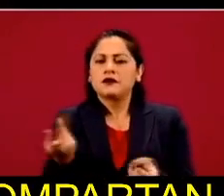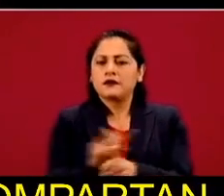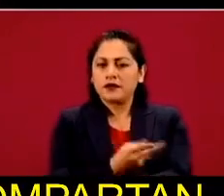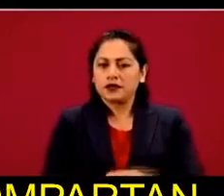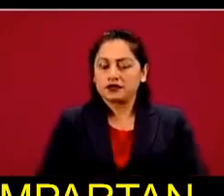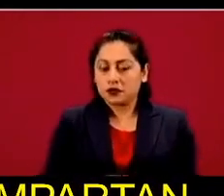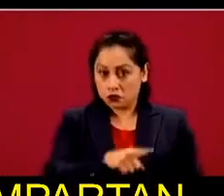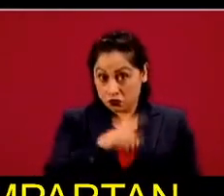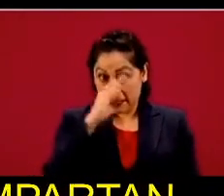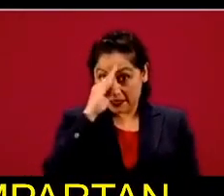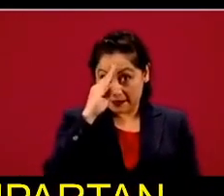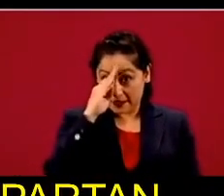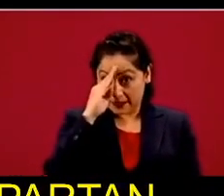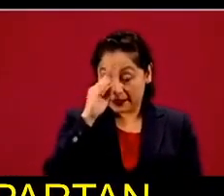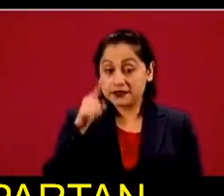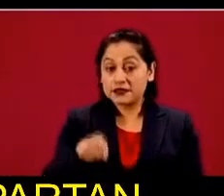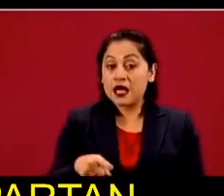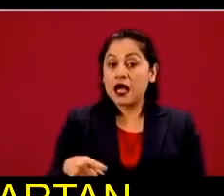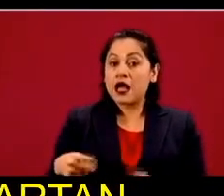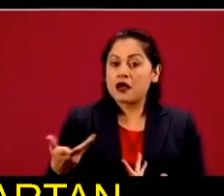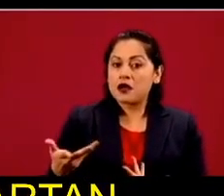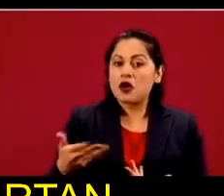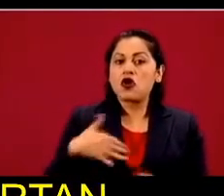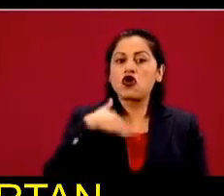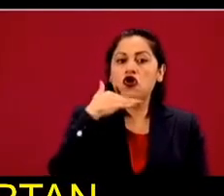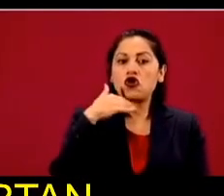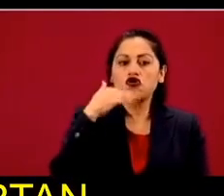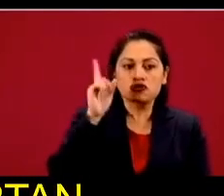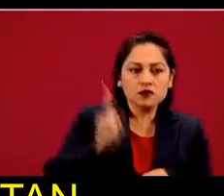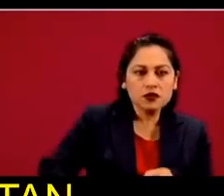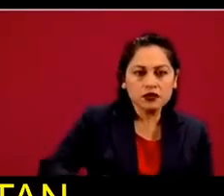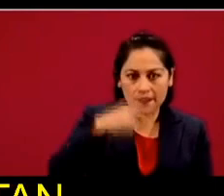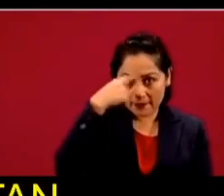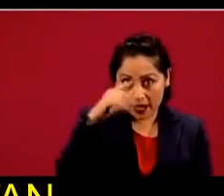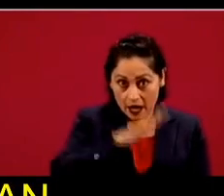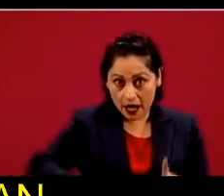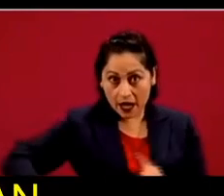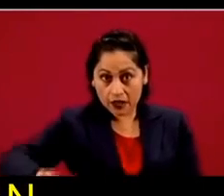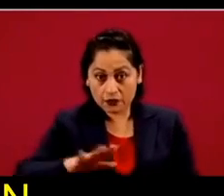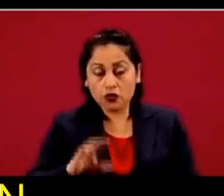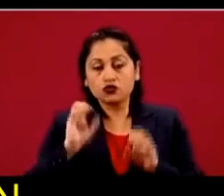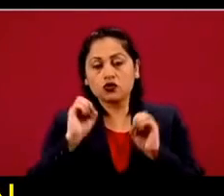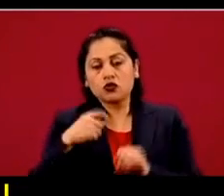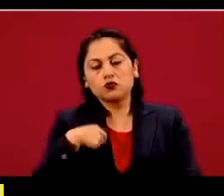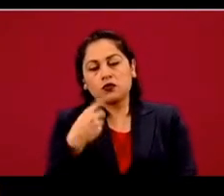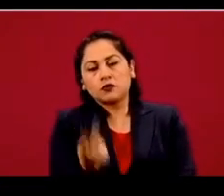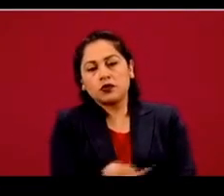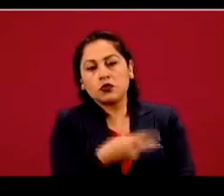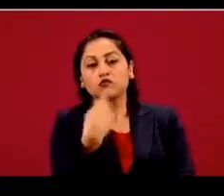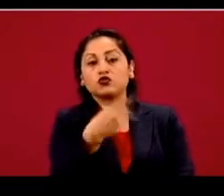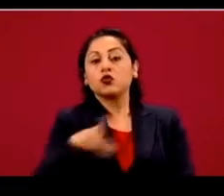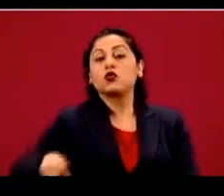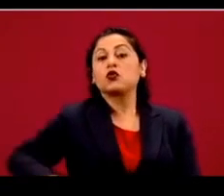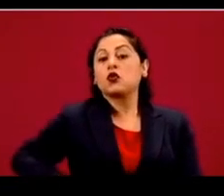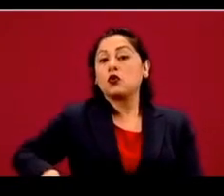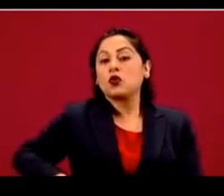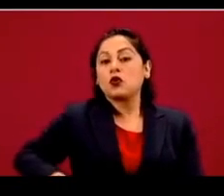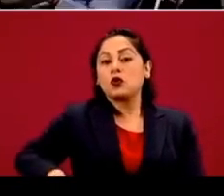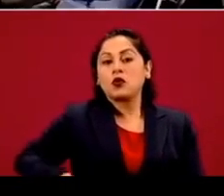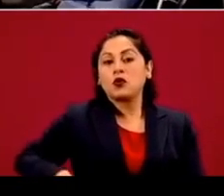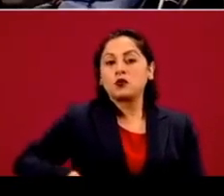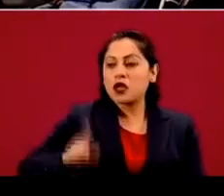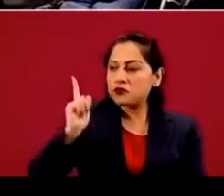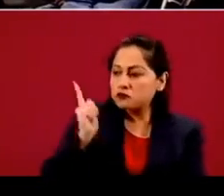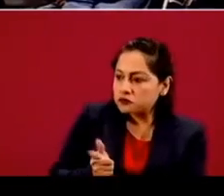general? Y si su gobierno está dispuesto a cuidar todos estos actos sin importar el nivel de gobierno.